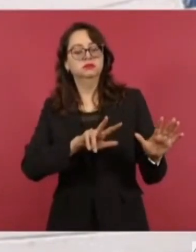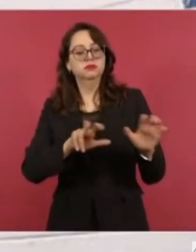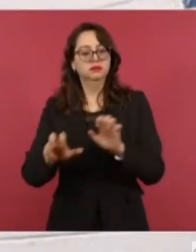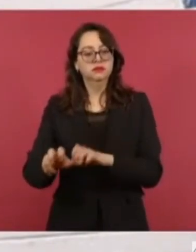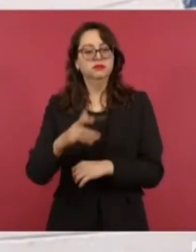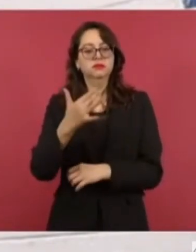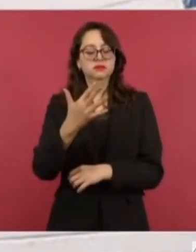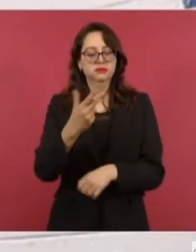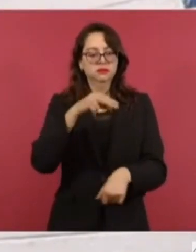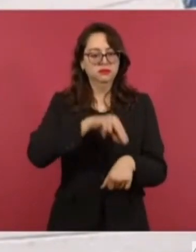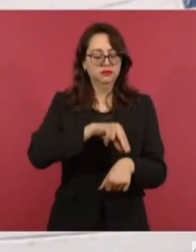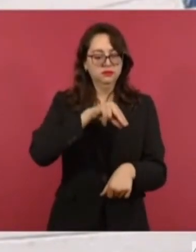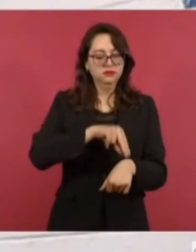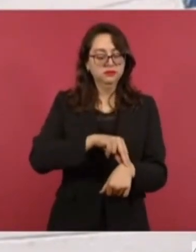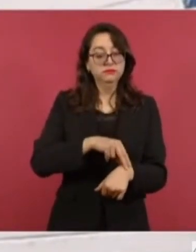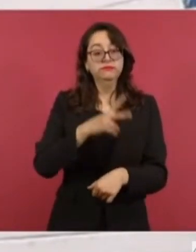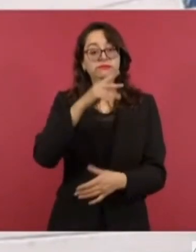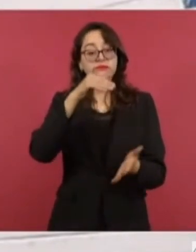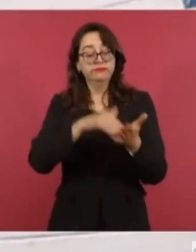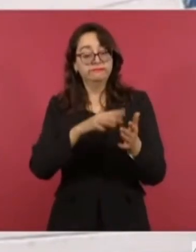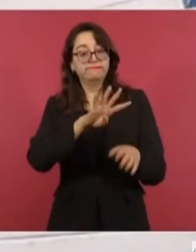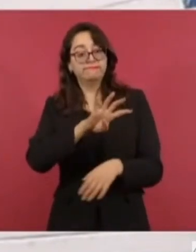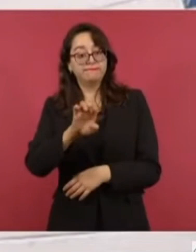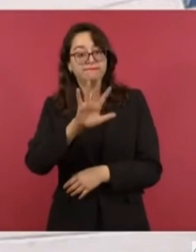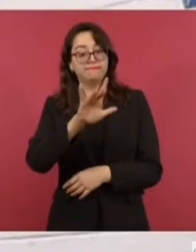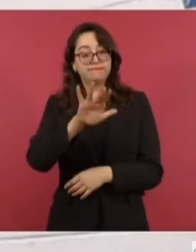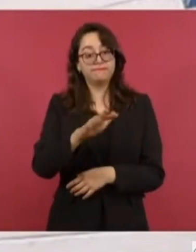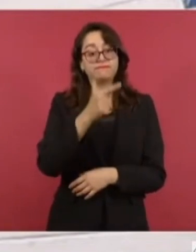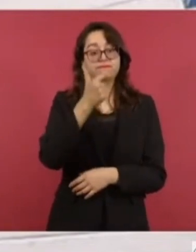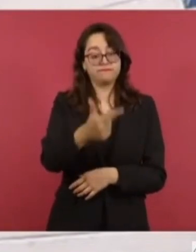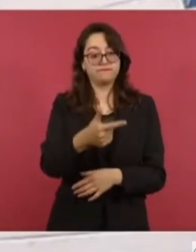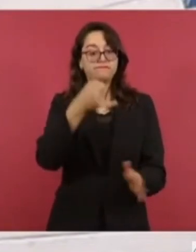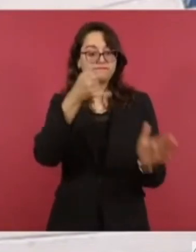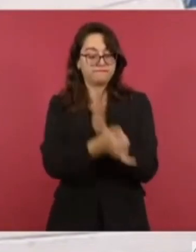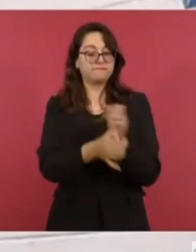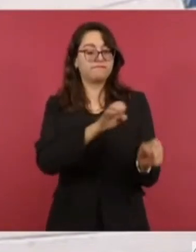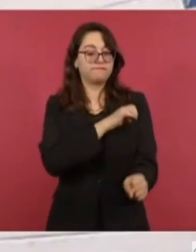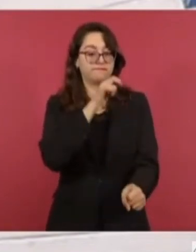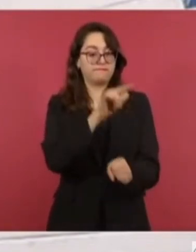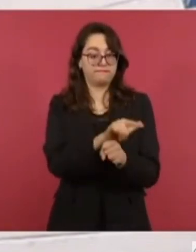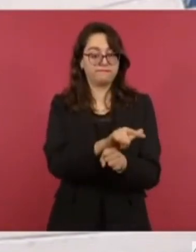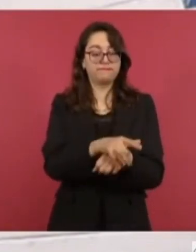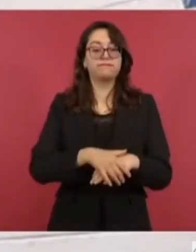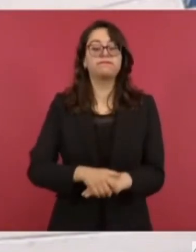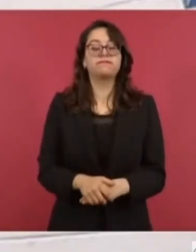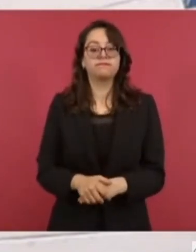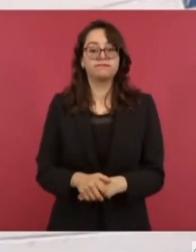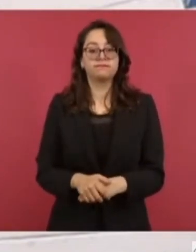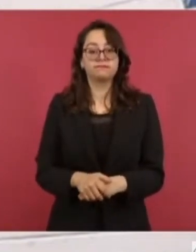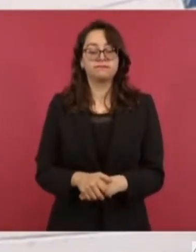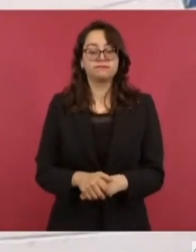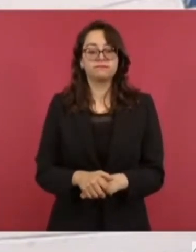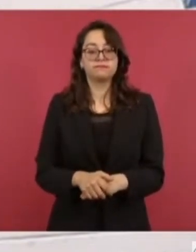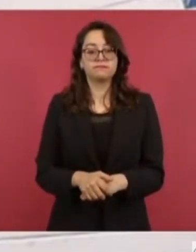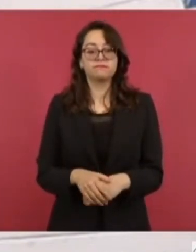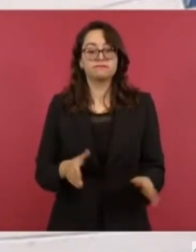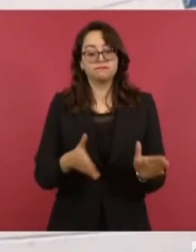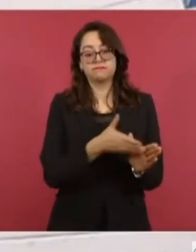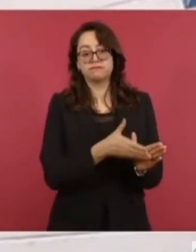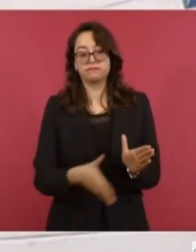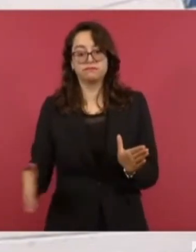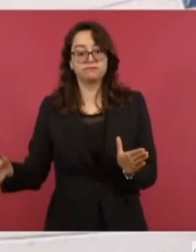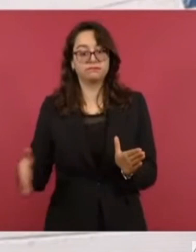5,850 médicos, de los cuales 2,457 son especialistas. Estamos en esta